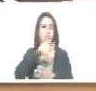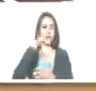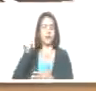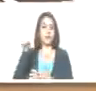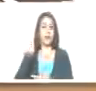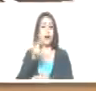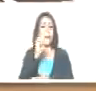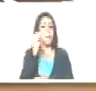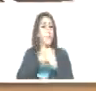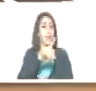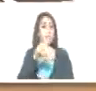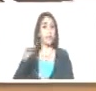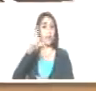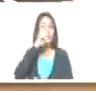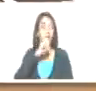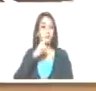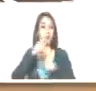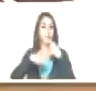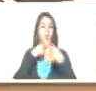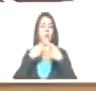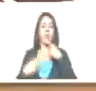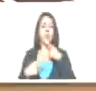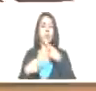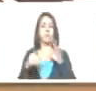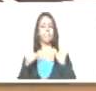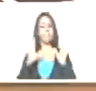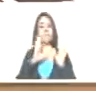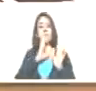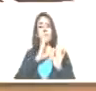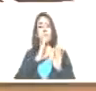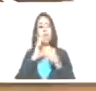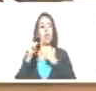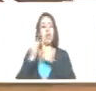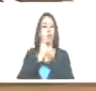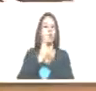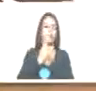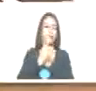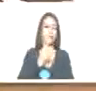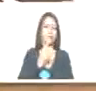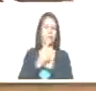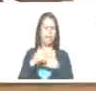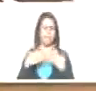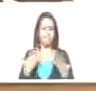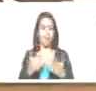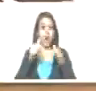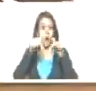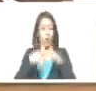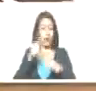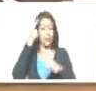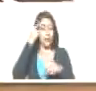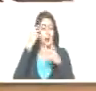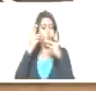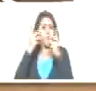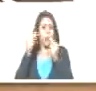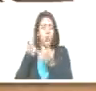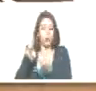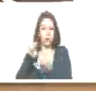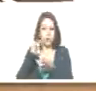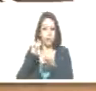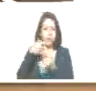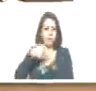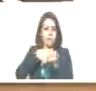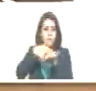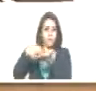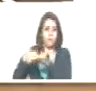dijo, es que la banca me engañó, la banca me engañó. Hoy sabemos cuánto cobraron. Hoy sabemos